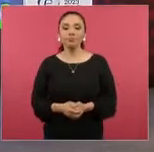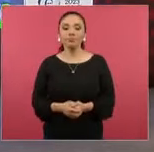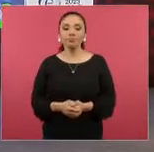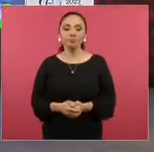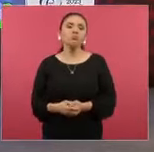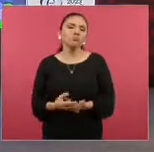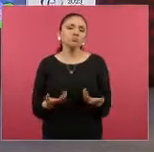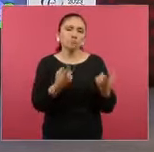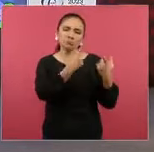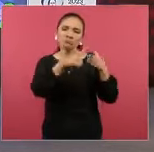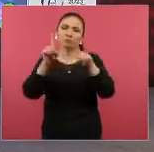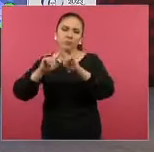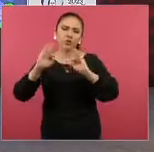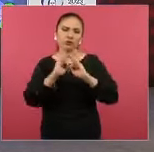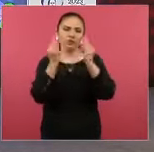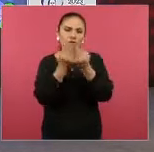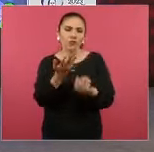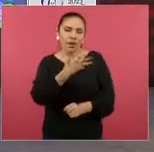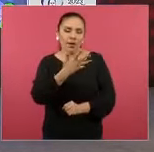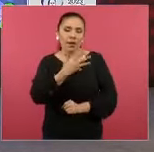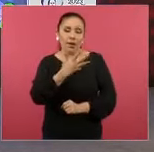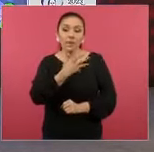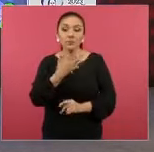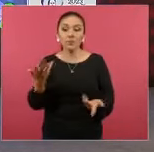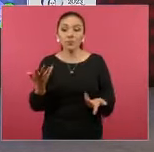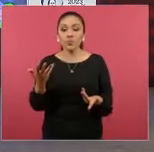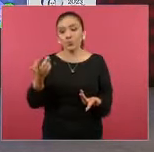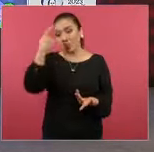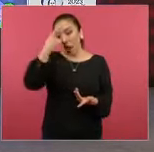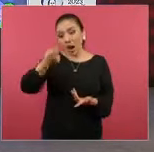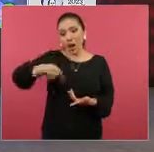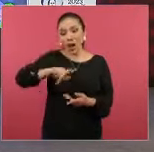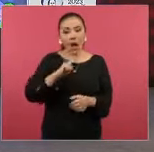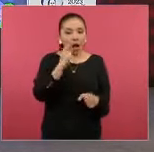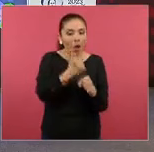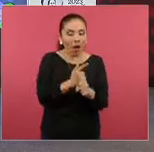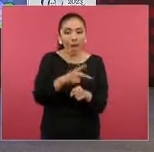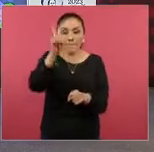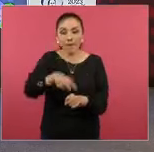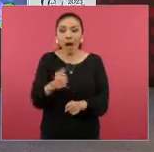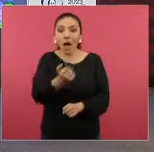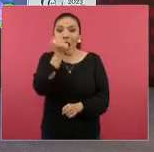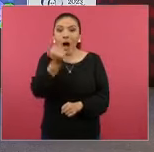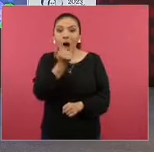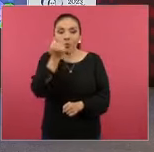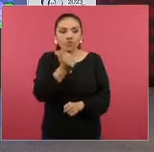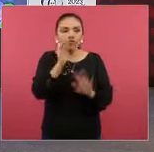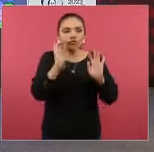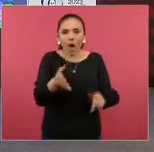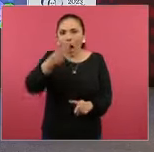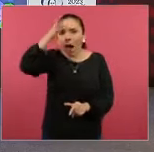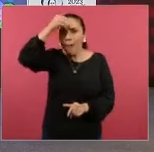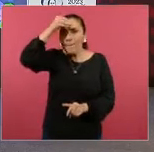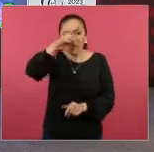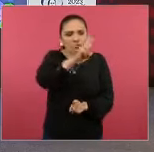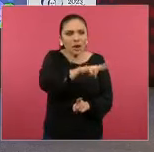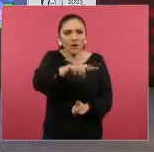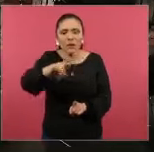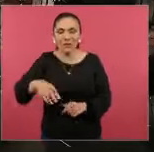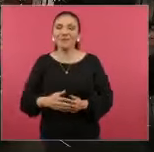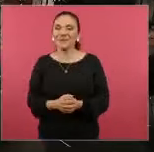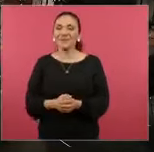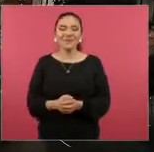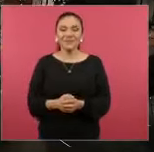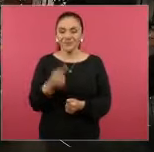Hay diferentes estrategias, diferentes formas para podernos darnos cuenta de que los alumnas y los alumnos están aprendiendo. Aquí